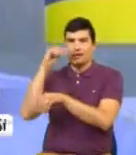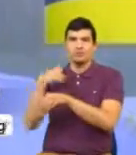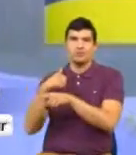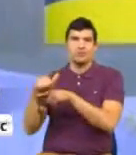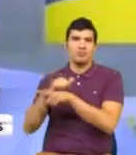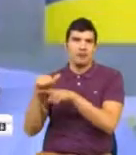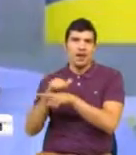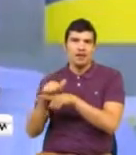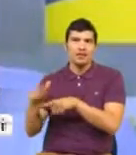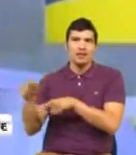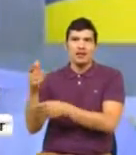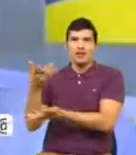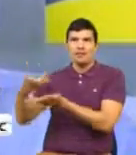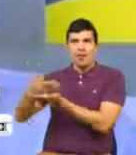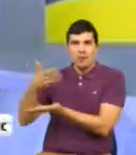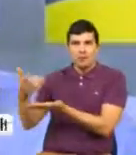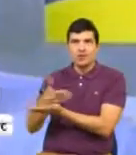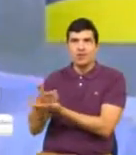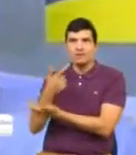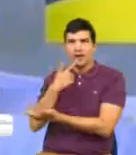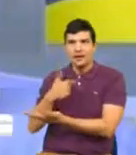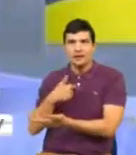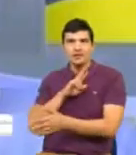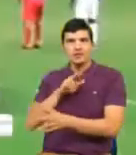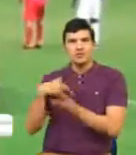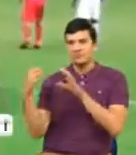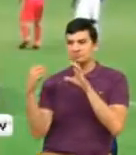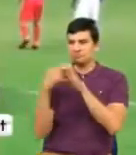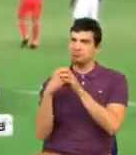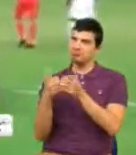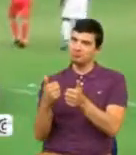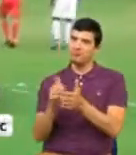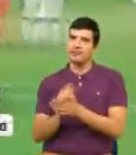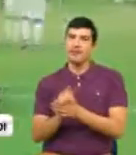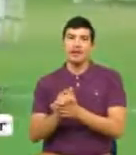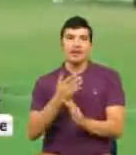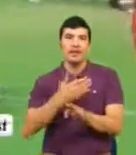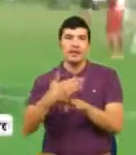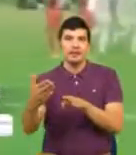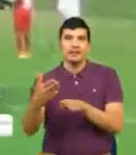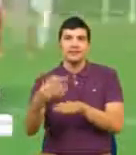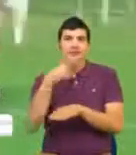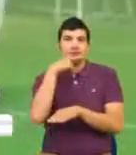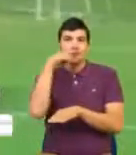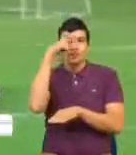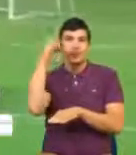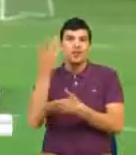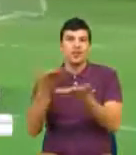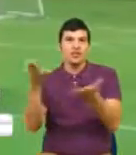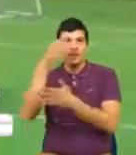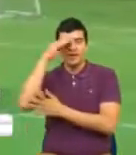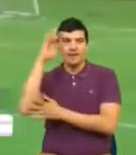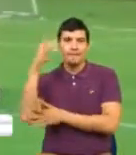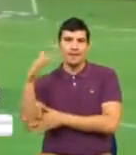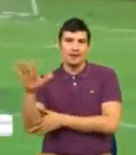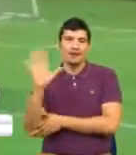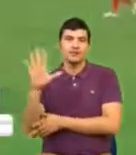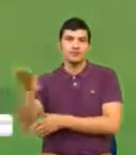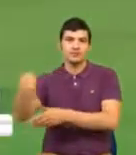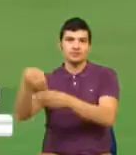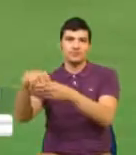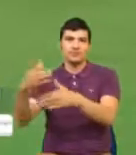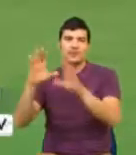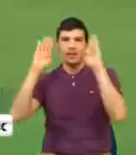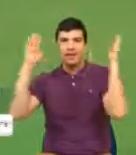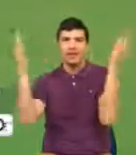habla y me aconseja y bueno ahí nos estamos acoplando muy bien el próximo escollo rojinegros era barranquilla en donde debutará como local en el